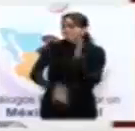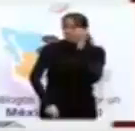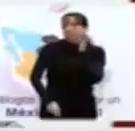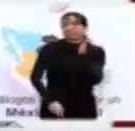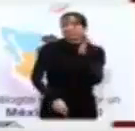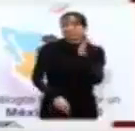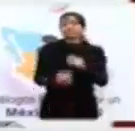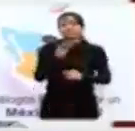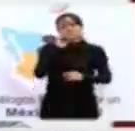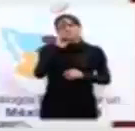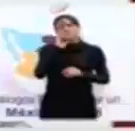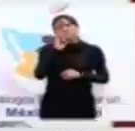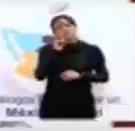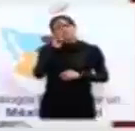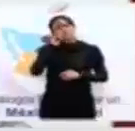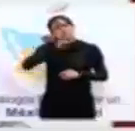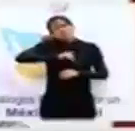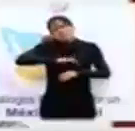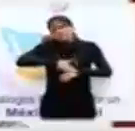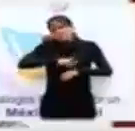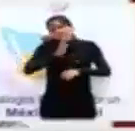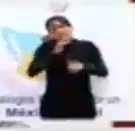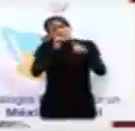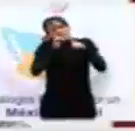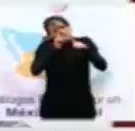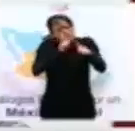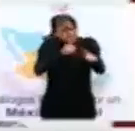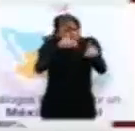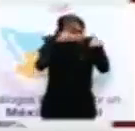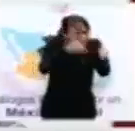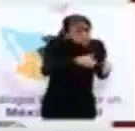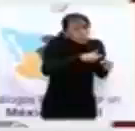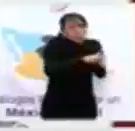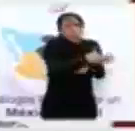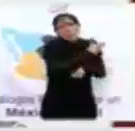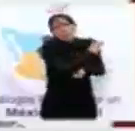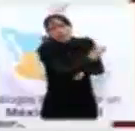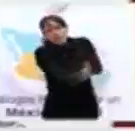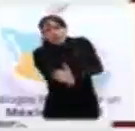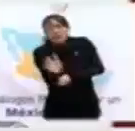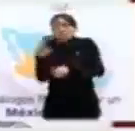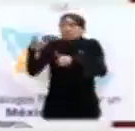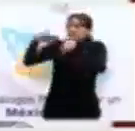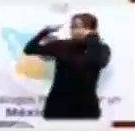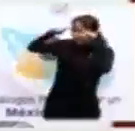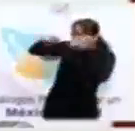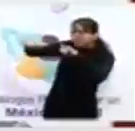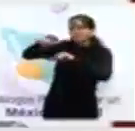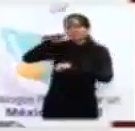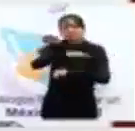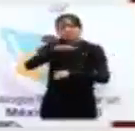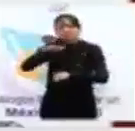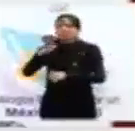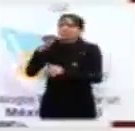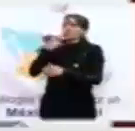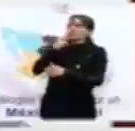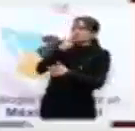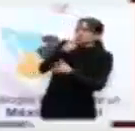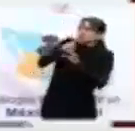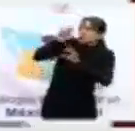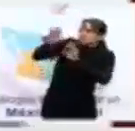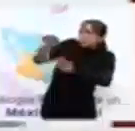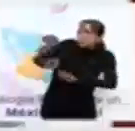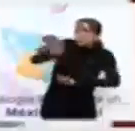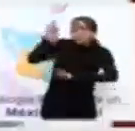una forma prioritaria a la agricultura, a la ganadería, al tema forestal, y la pesca y la